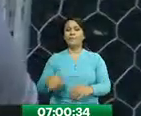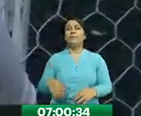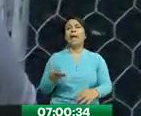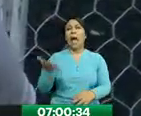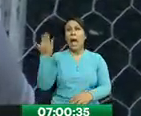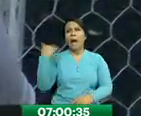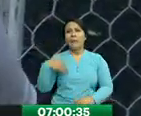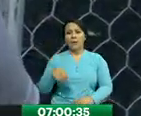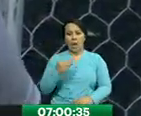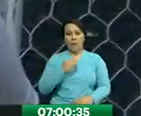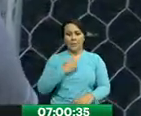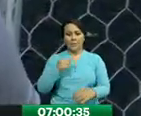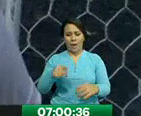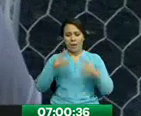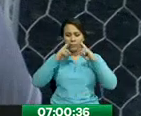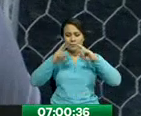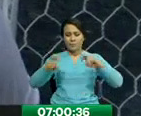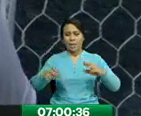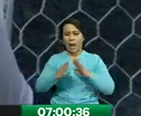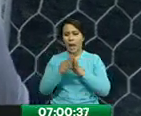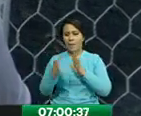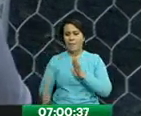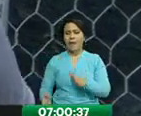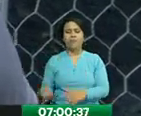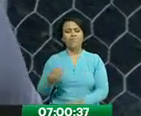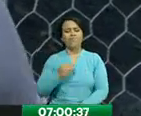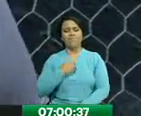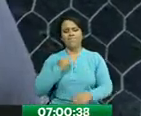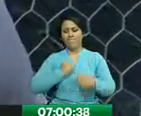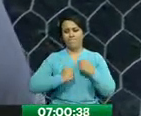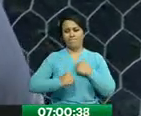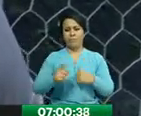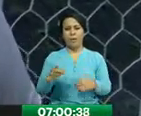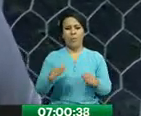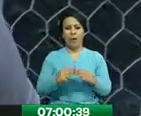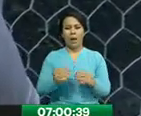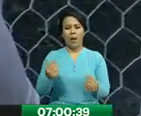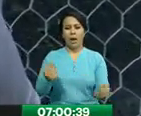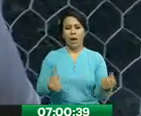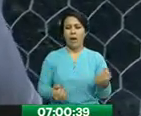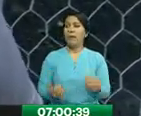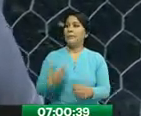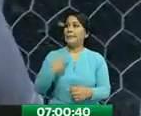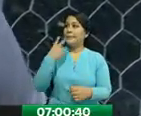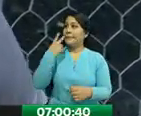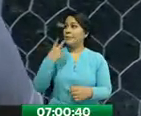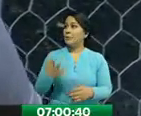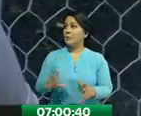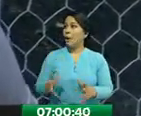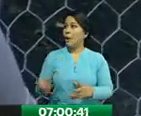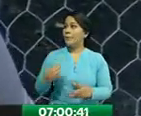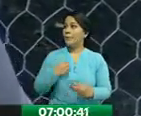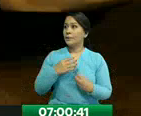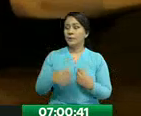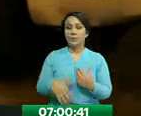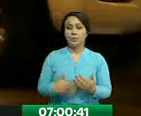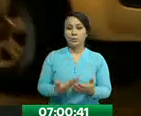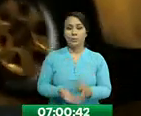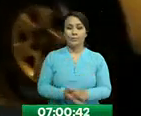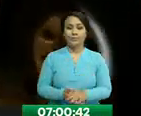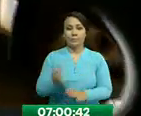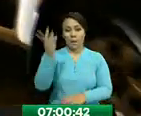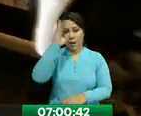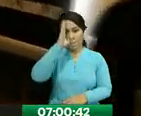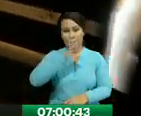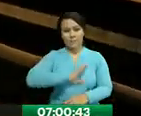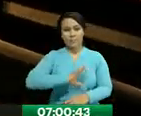vinieron a dejar un carro abajo la loma, vinieron a dejar así como ese carro. Vinieron a dejar, pero no, nomás lo vinieron a dejar botado y se fueron. La policía